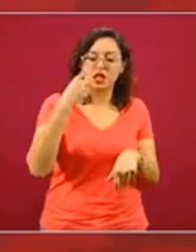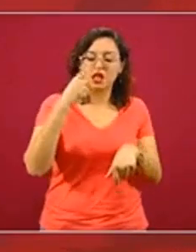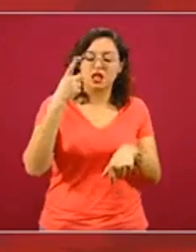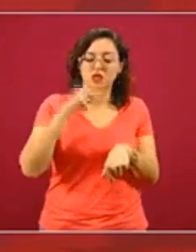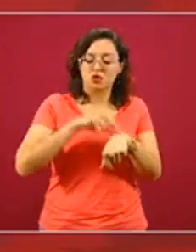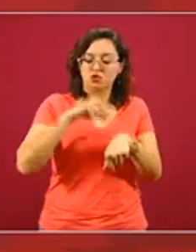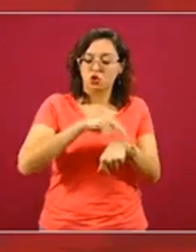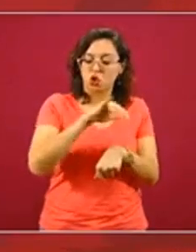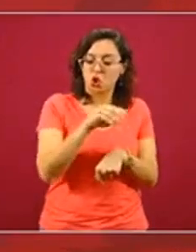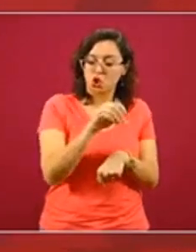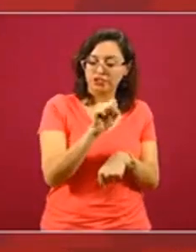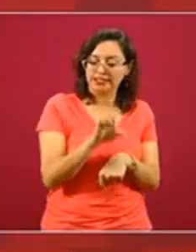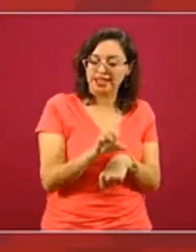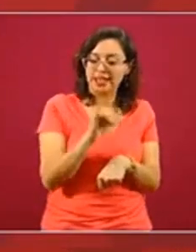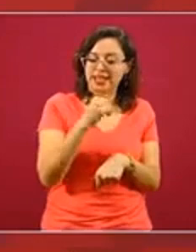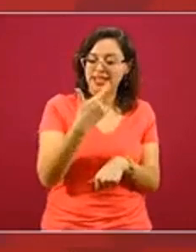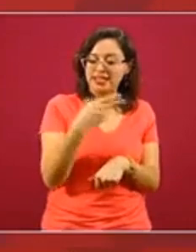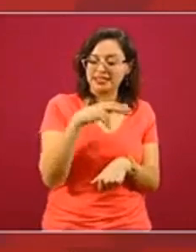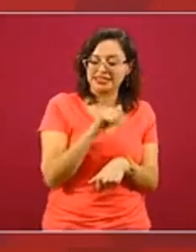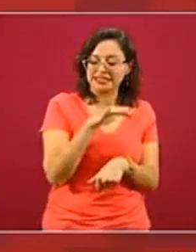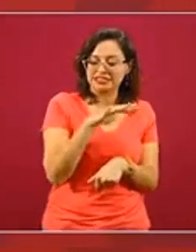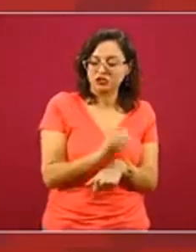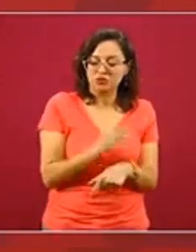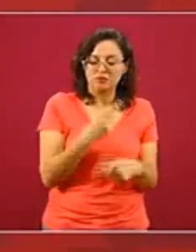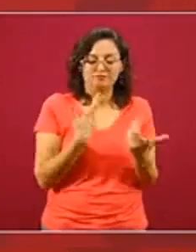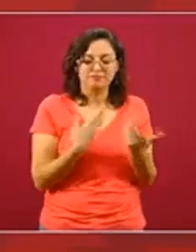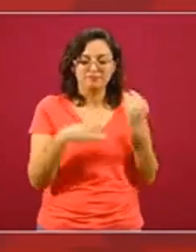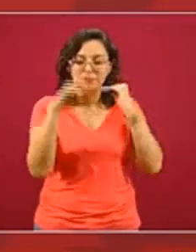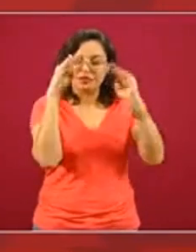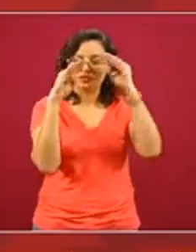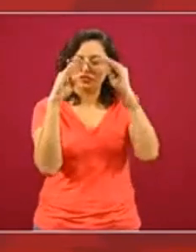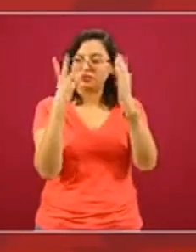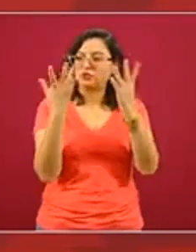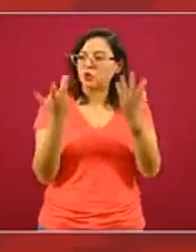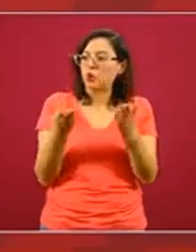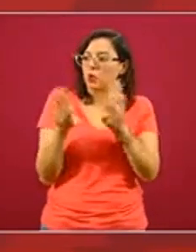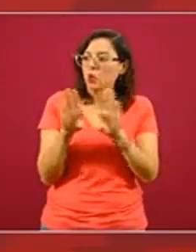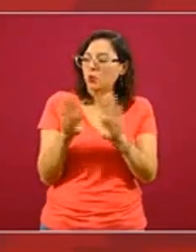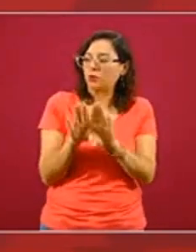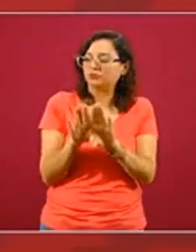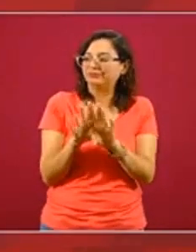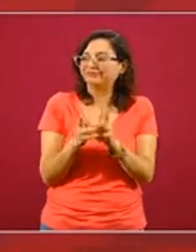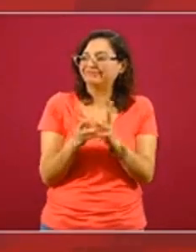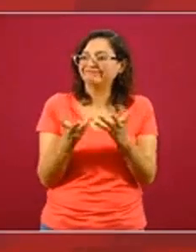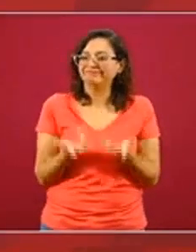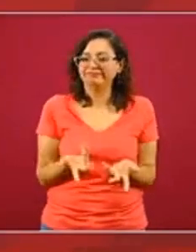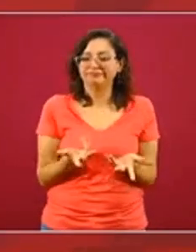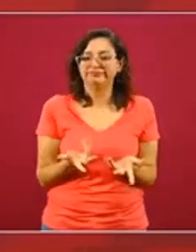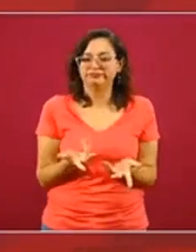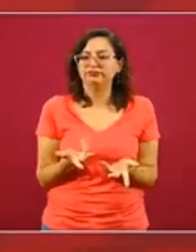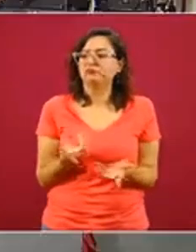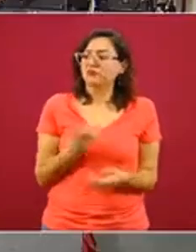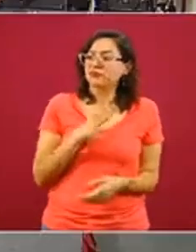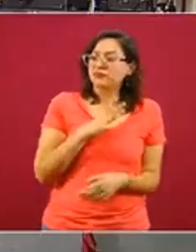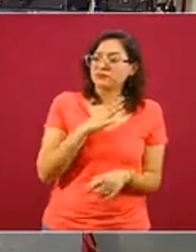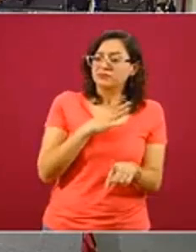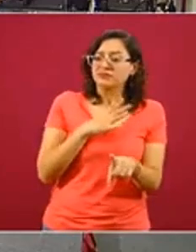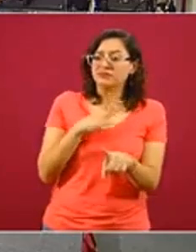Santos, buscó cómo puede reconciliarse el tener establecimientos que